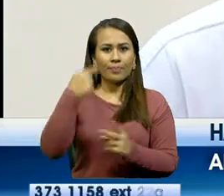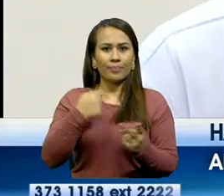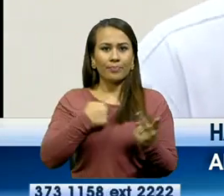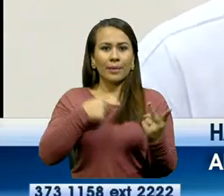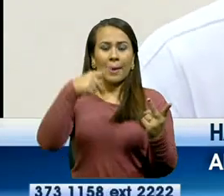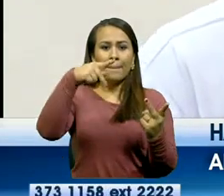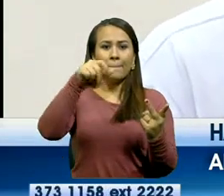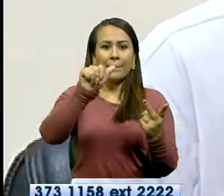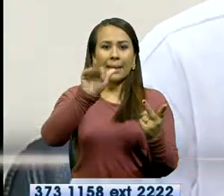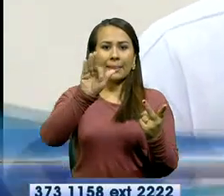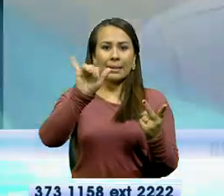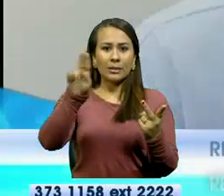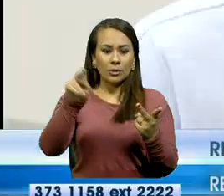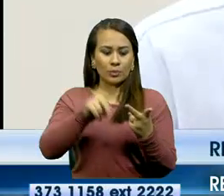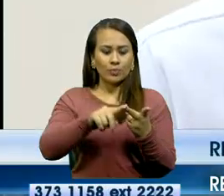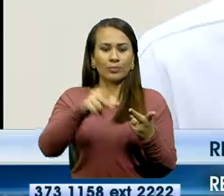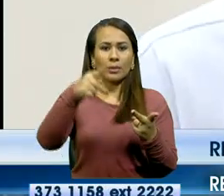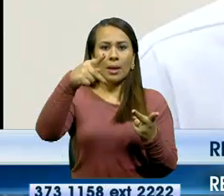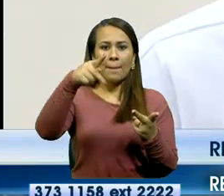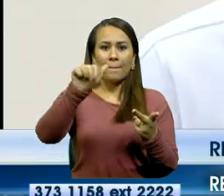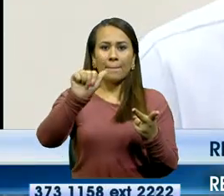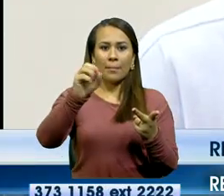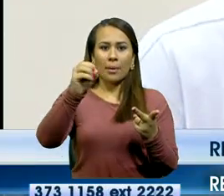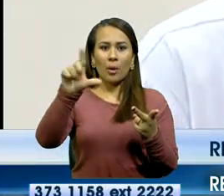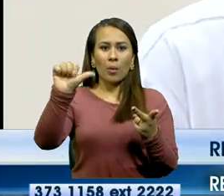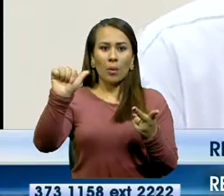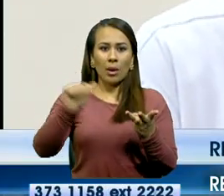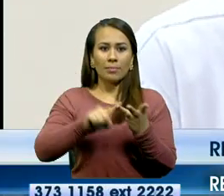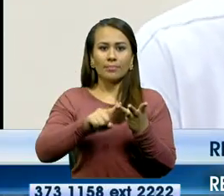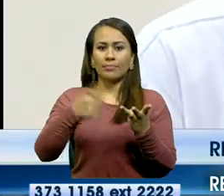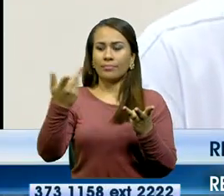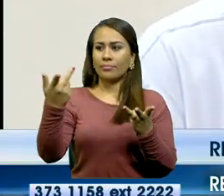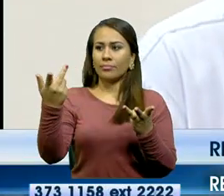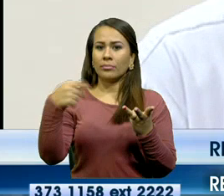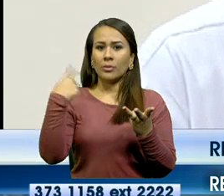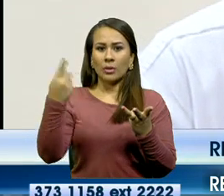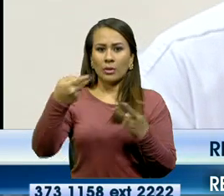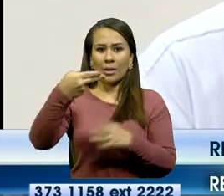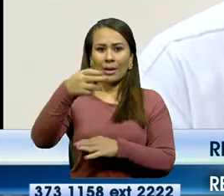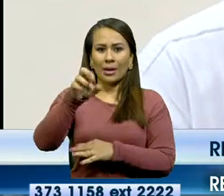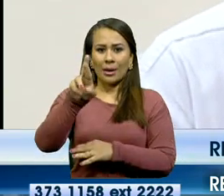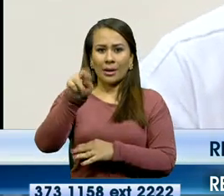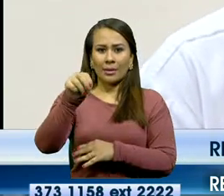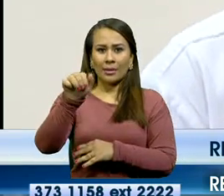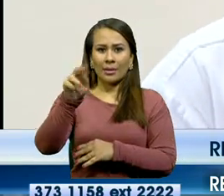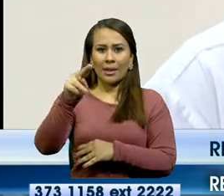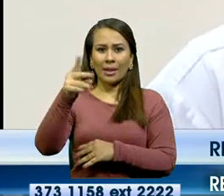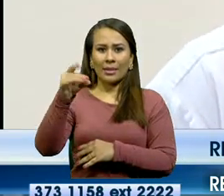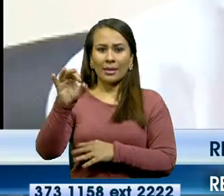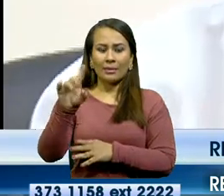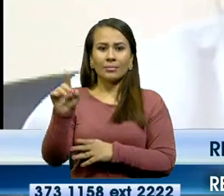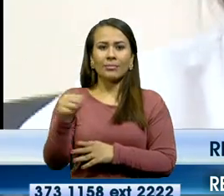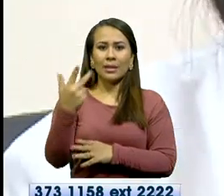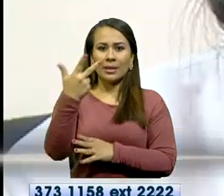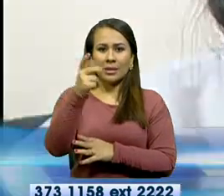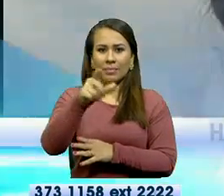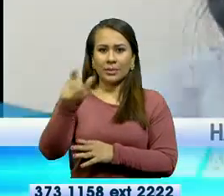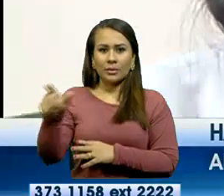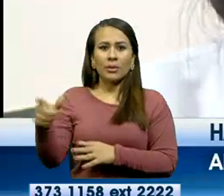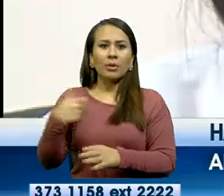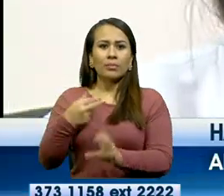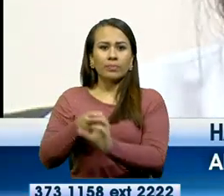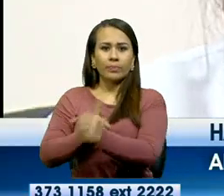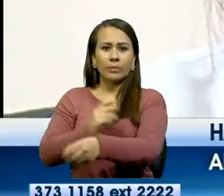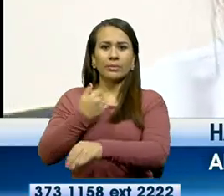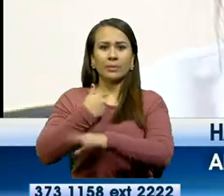y quienes habla. Hemos presentado hoy la renuncia a nuestras funciones en el gobierno nacional. Mantenido